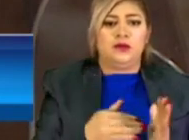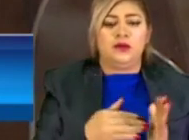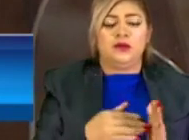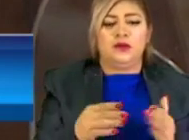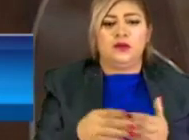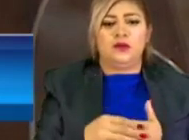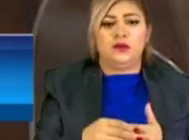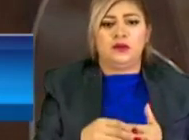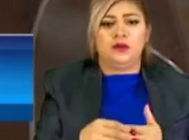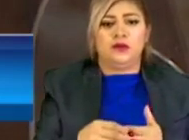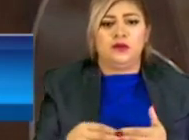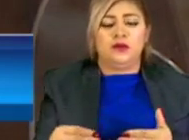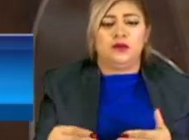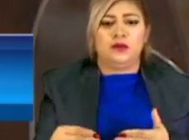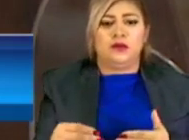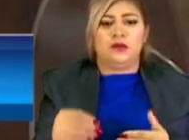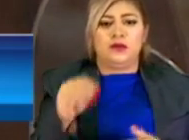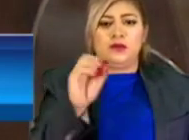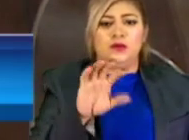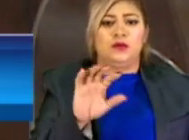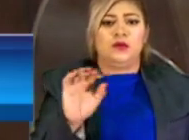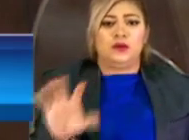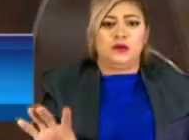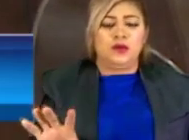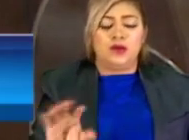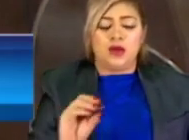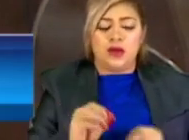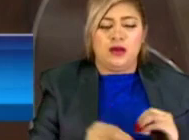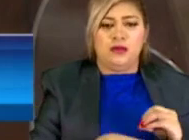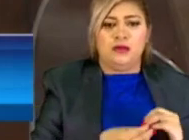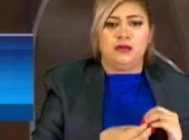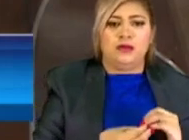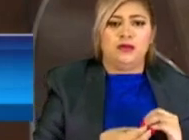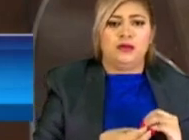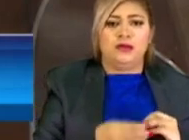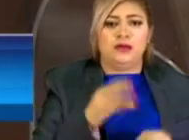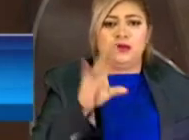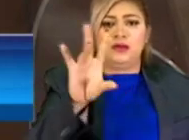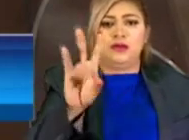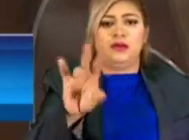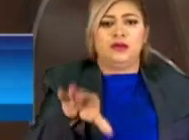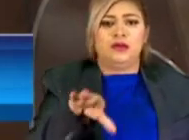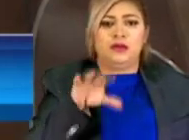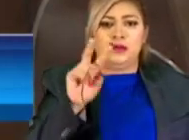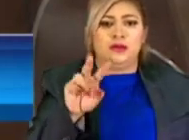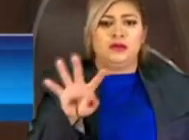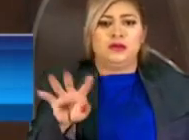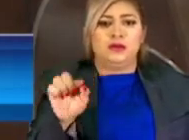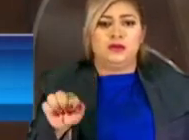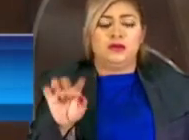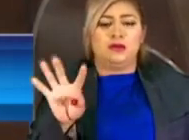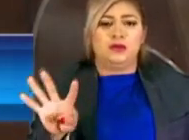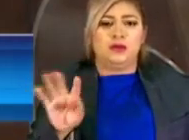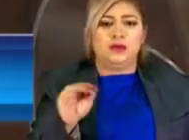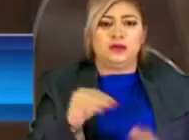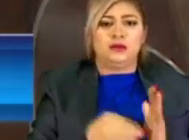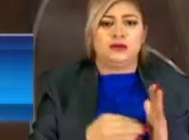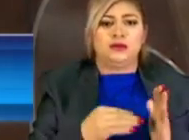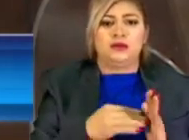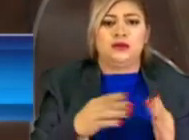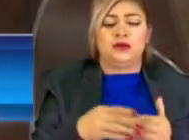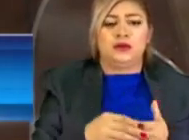licitamos 55 obras más por 724.4 millones de balboas.